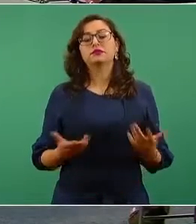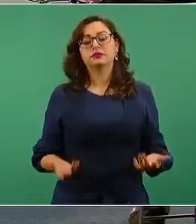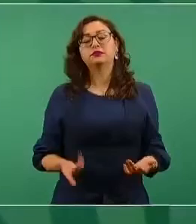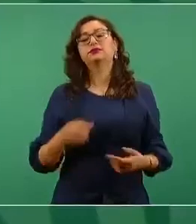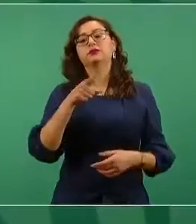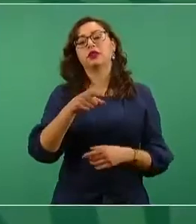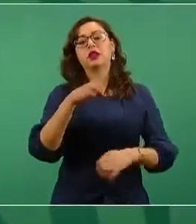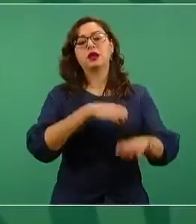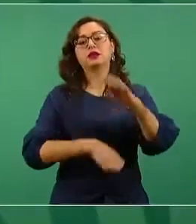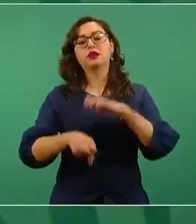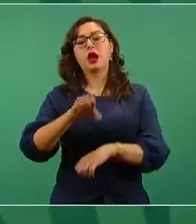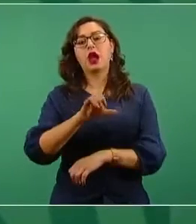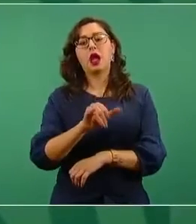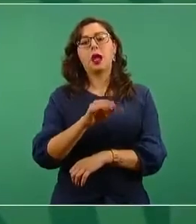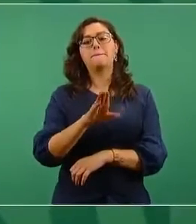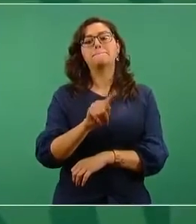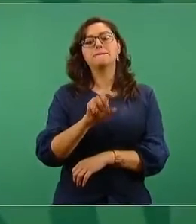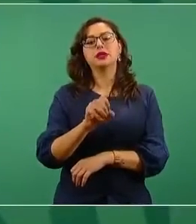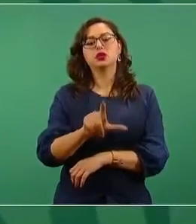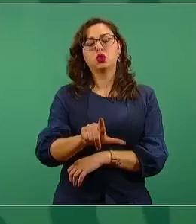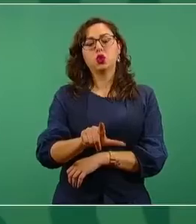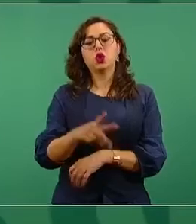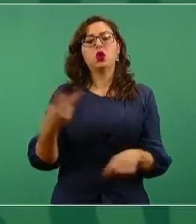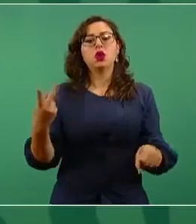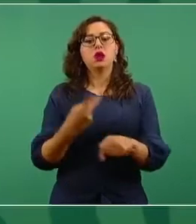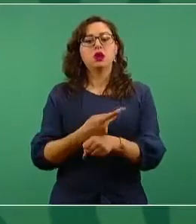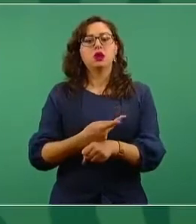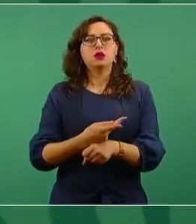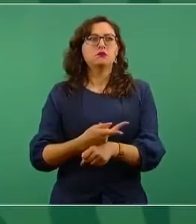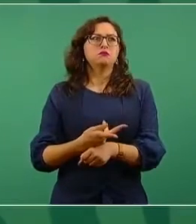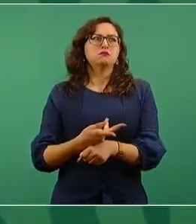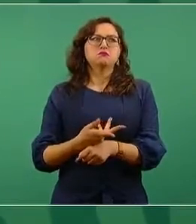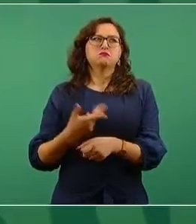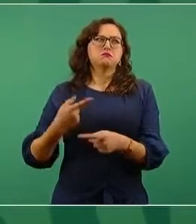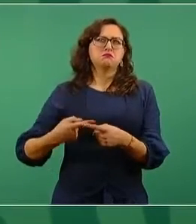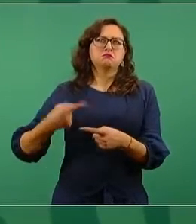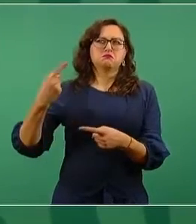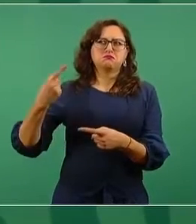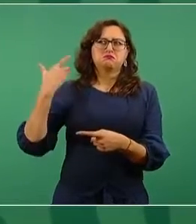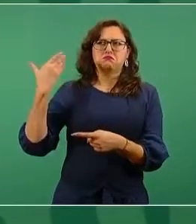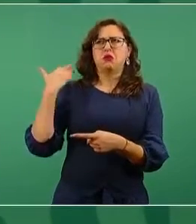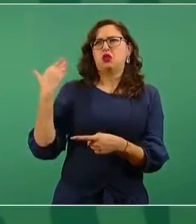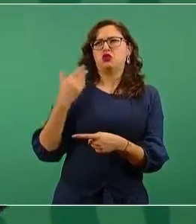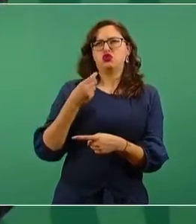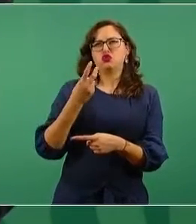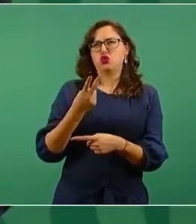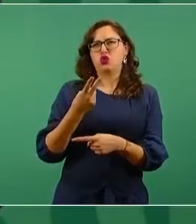Vitol, hace algunas semanas, pocos meses ya, 2 meses, algo así,